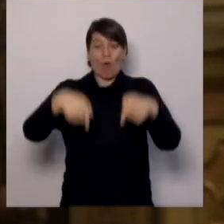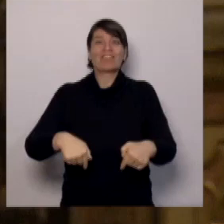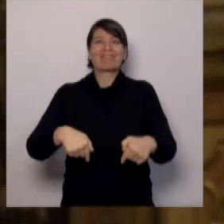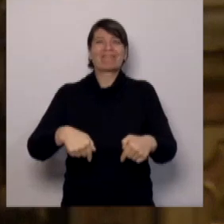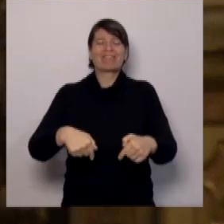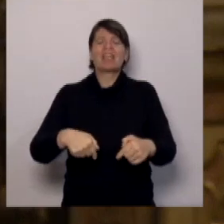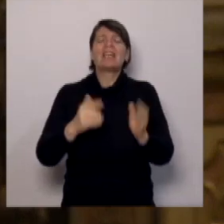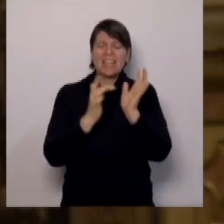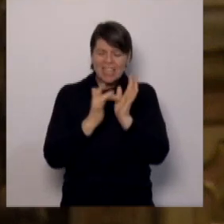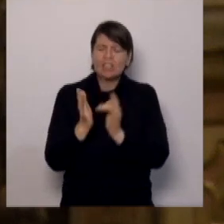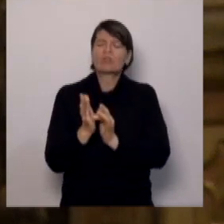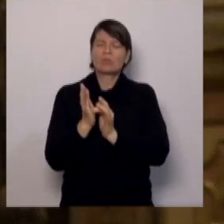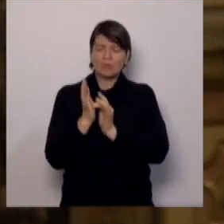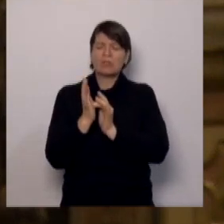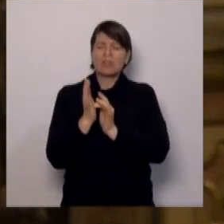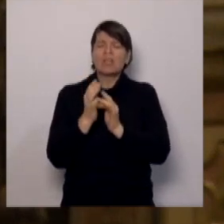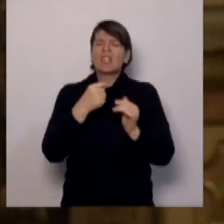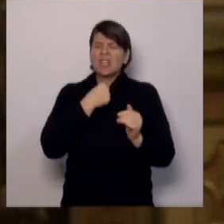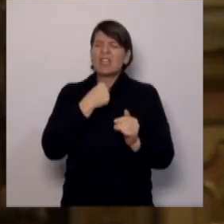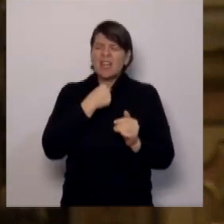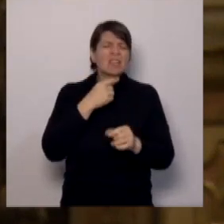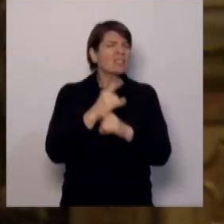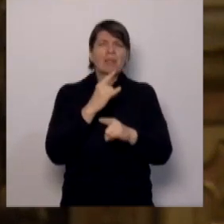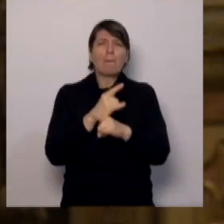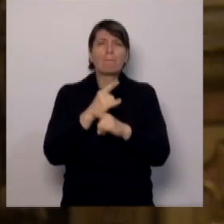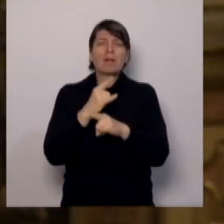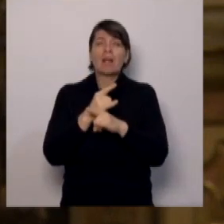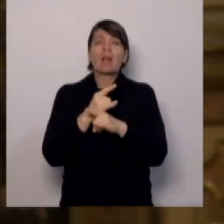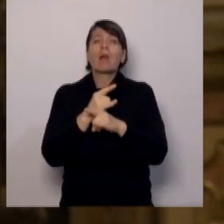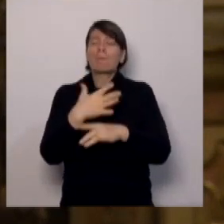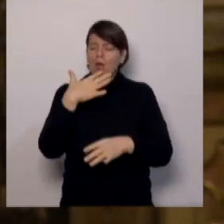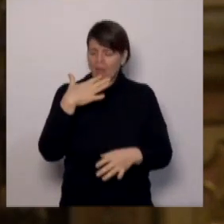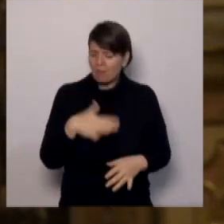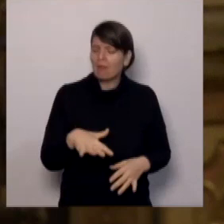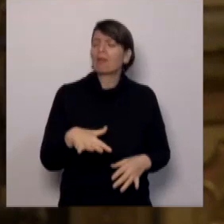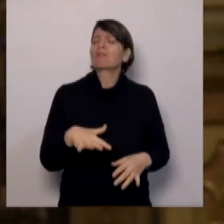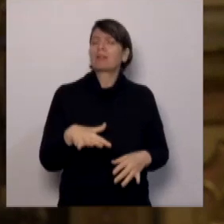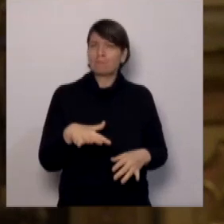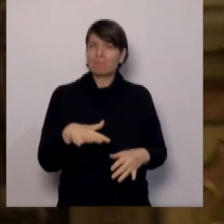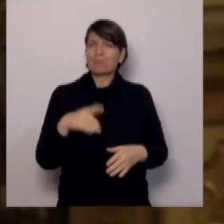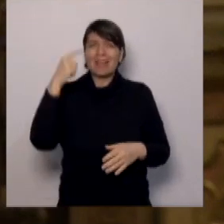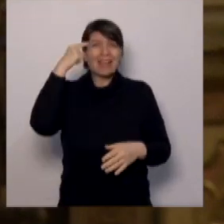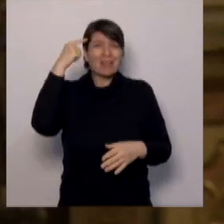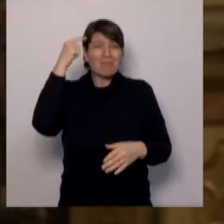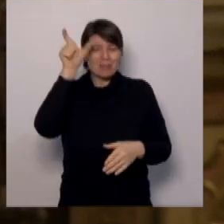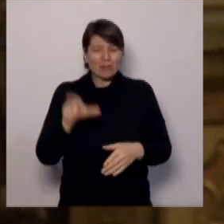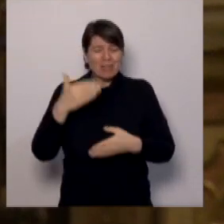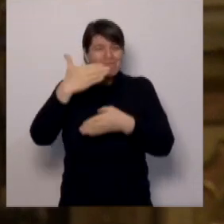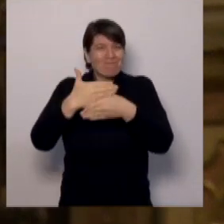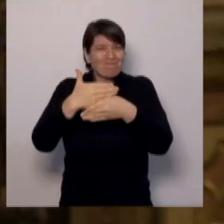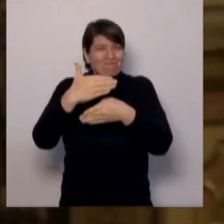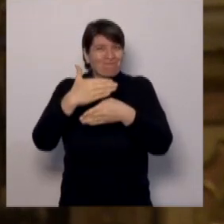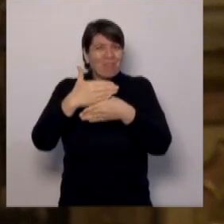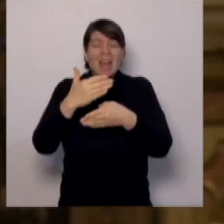nosotros. Jesús está dispuesto permanentemente, porque entiende la